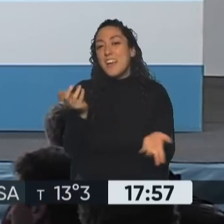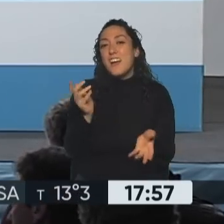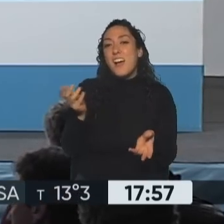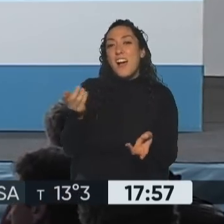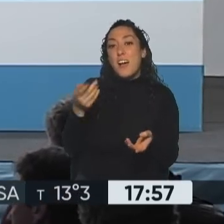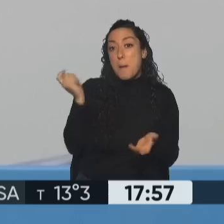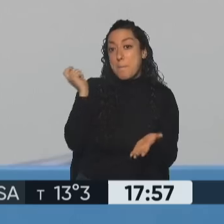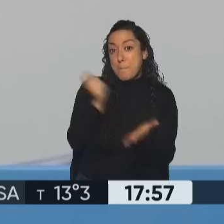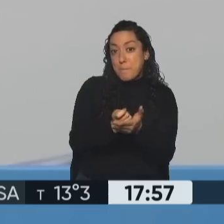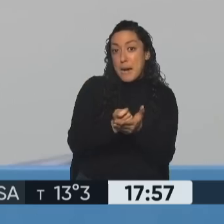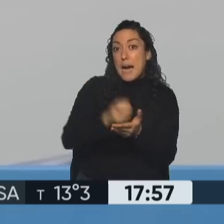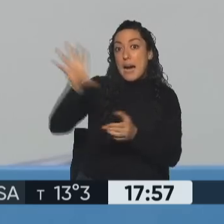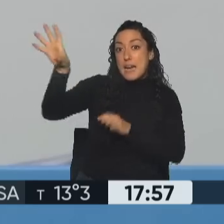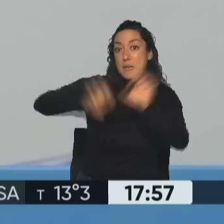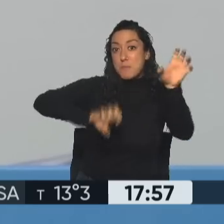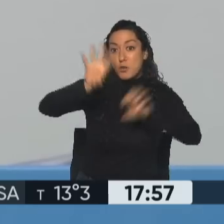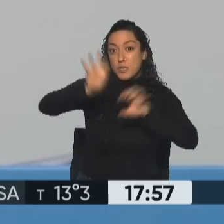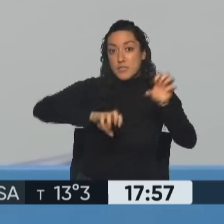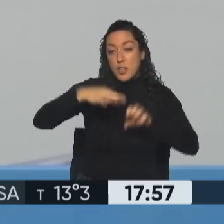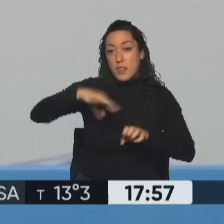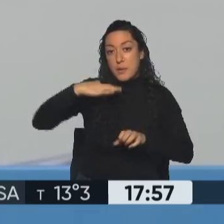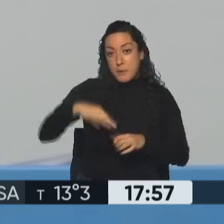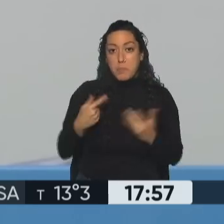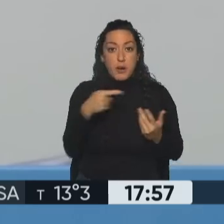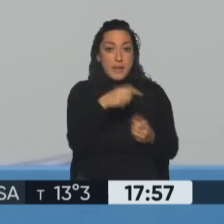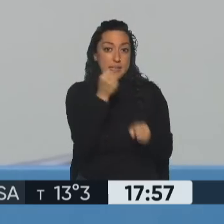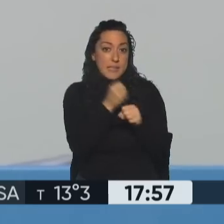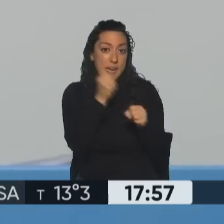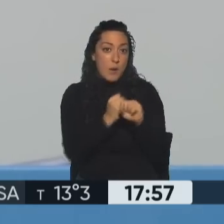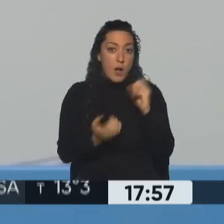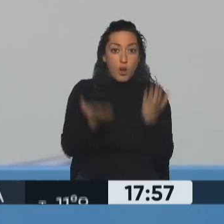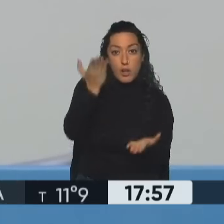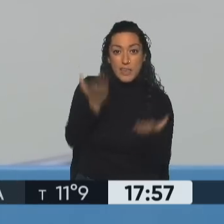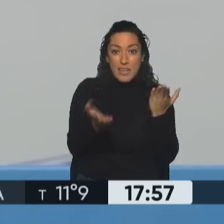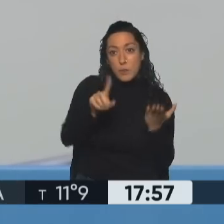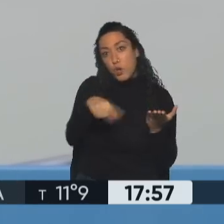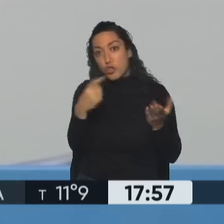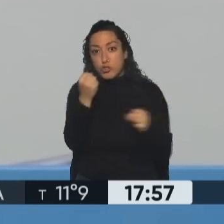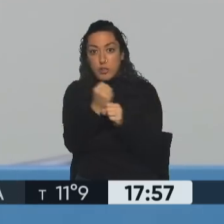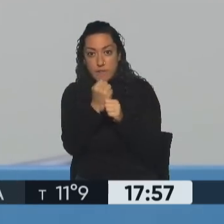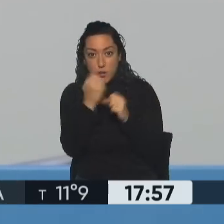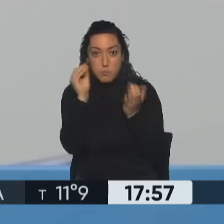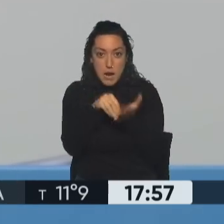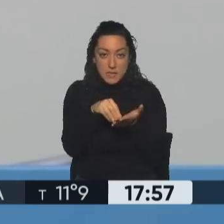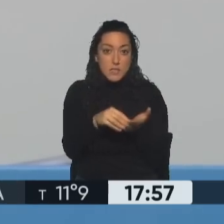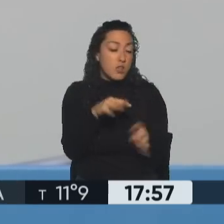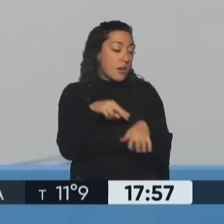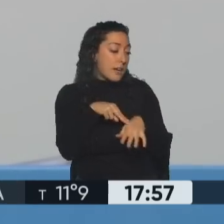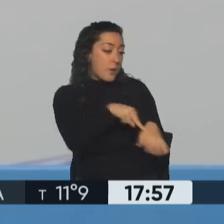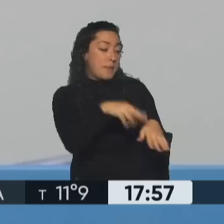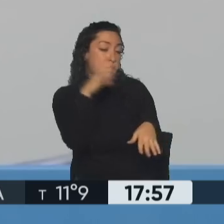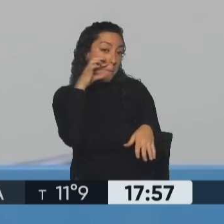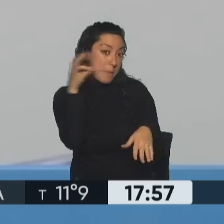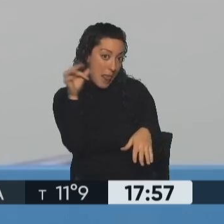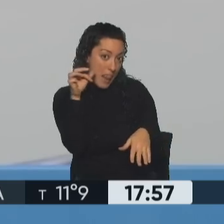Teníamos que pagar importaciones, que se buscara una actividad que me equilibrara. Y bueno, le sugirieron la miel. Y me acuerdo